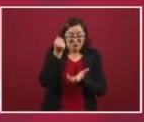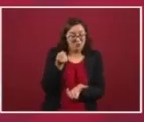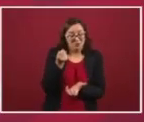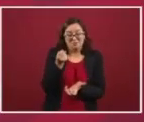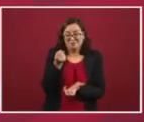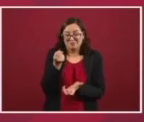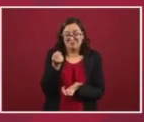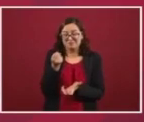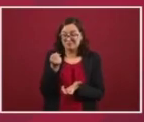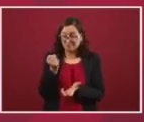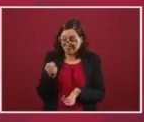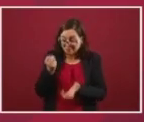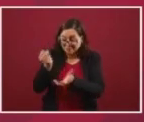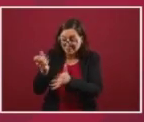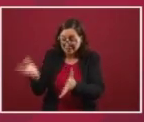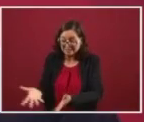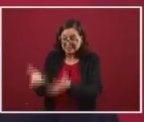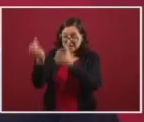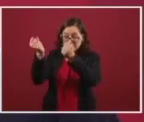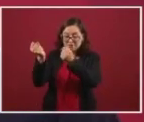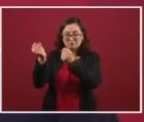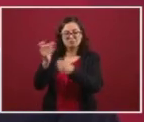tendríamos que endeudar al país